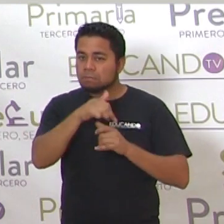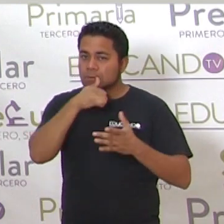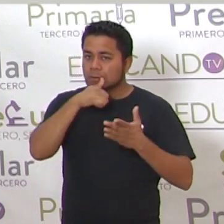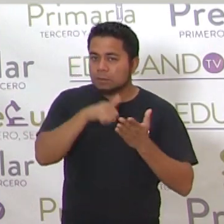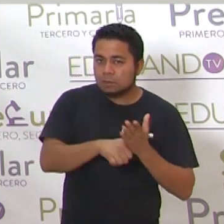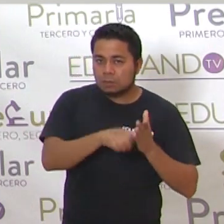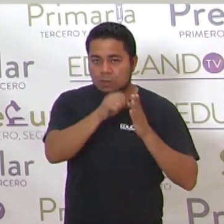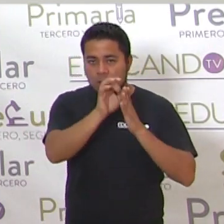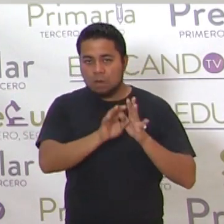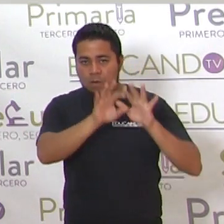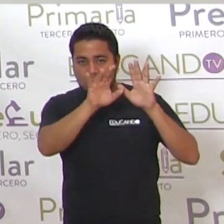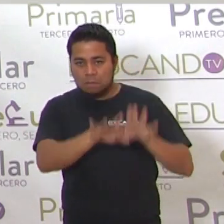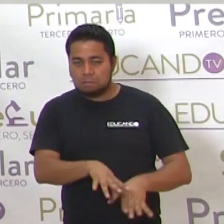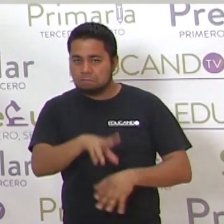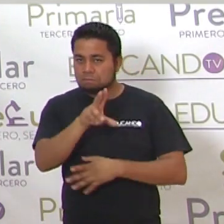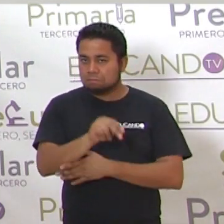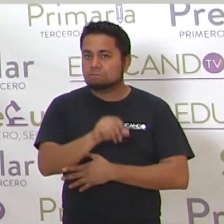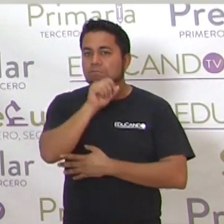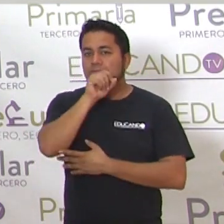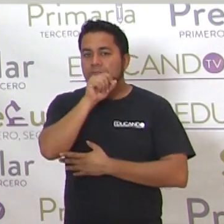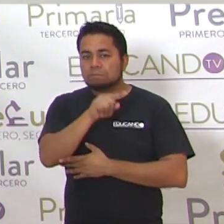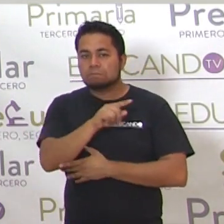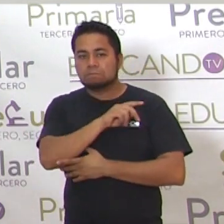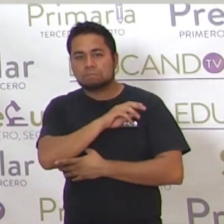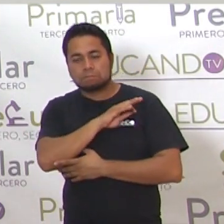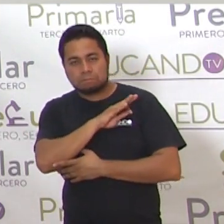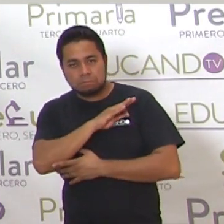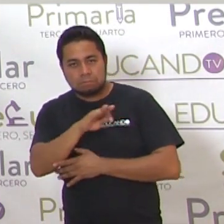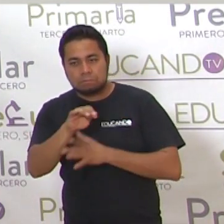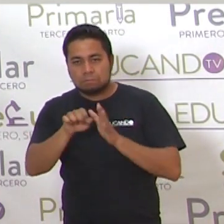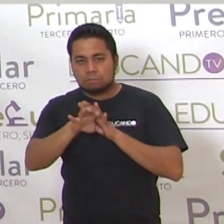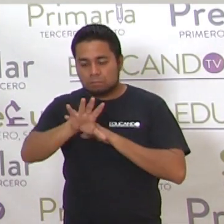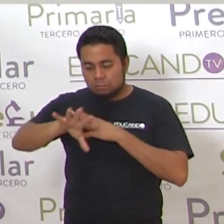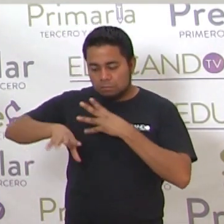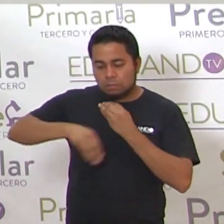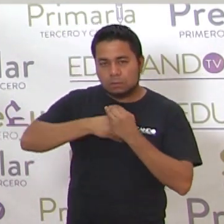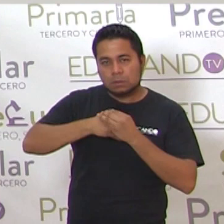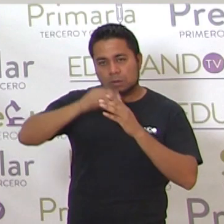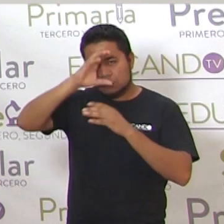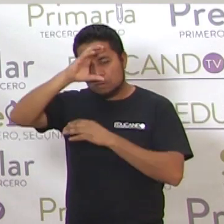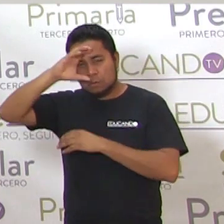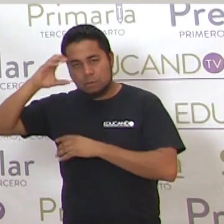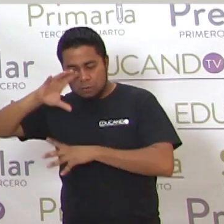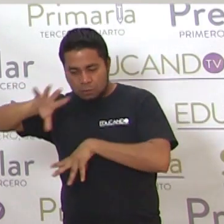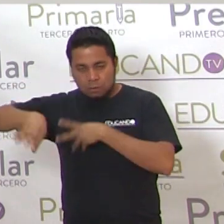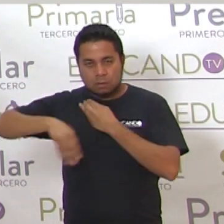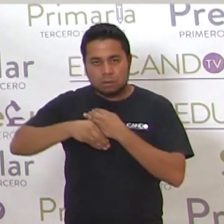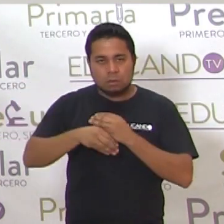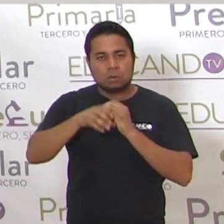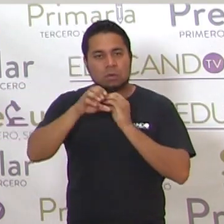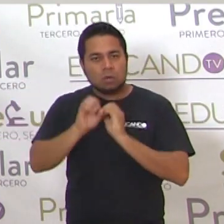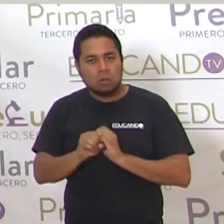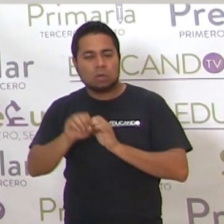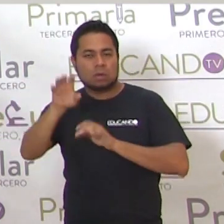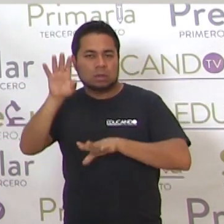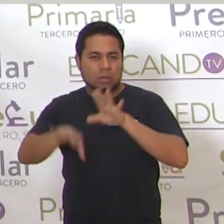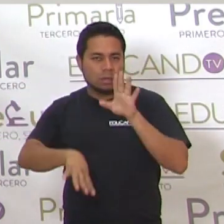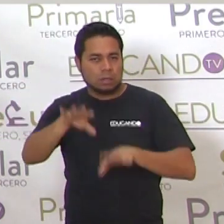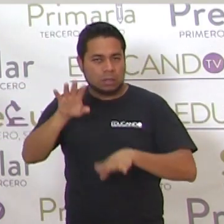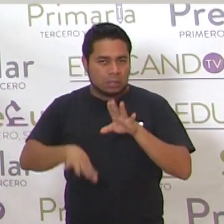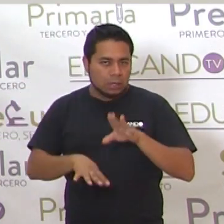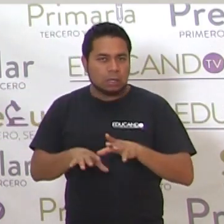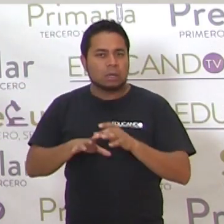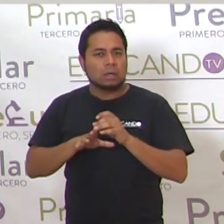oficios sino también vamos a poder adjuntar imágenes bien o a veces dependiendo